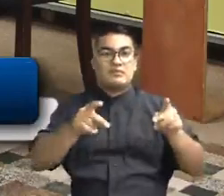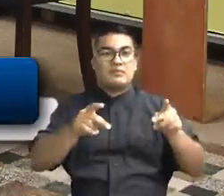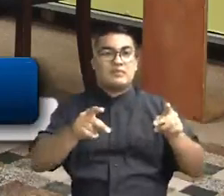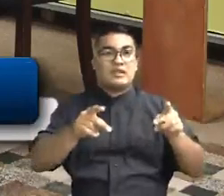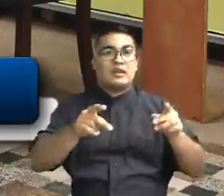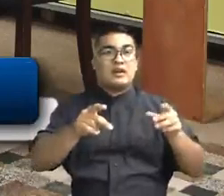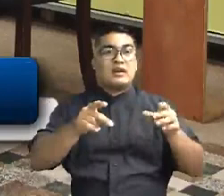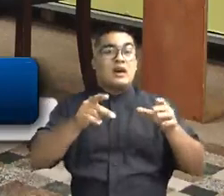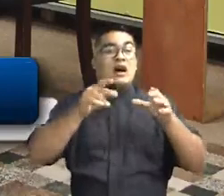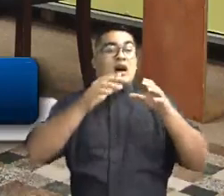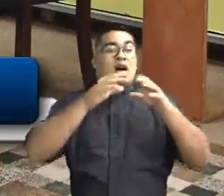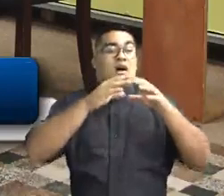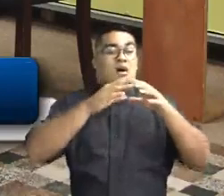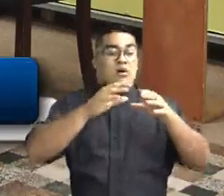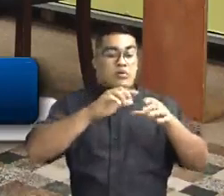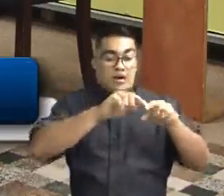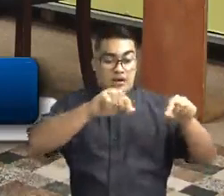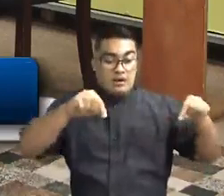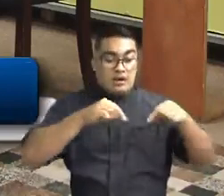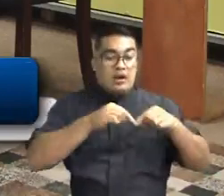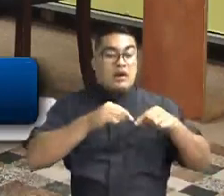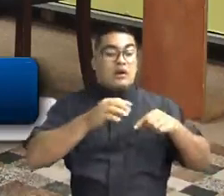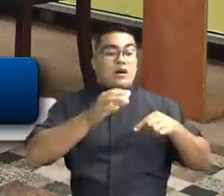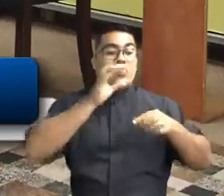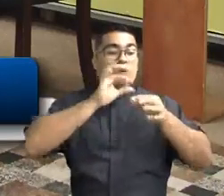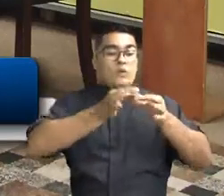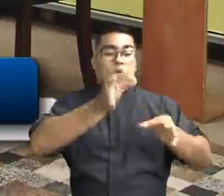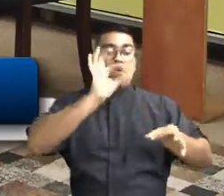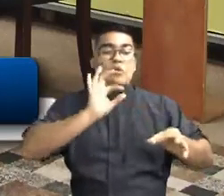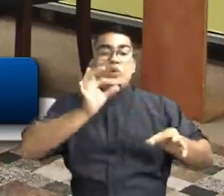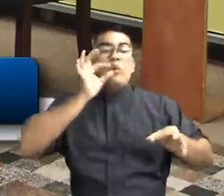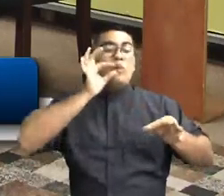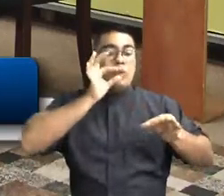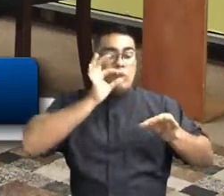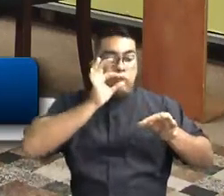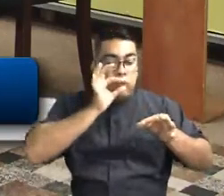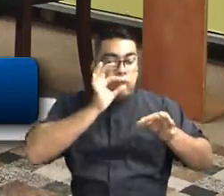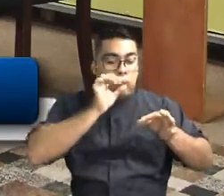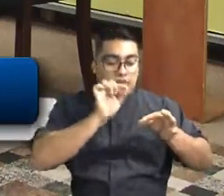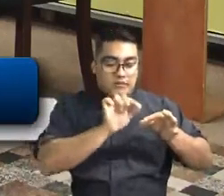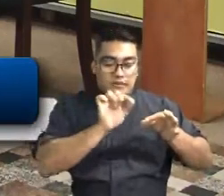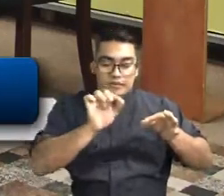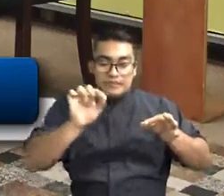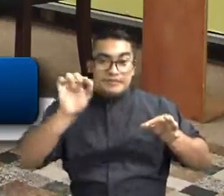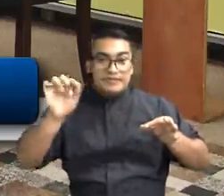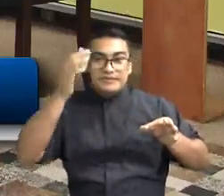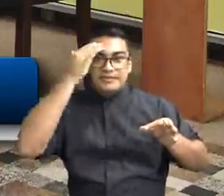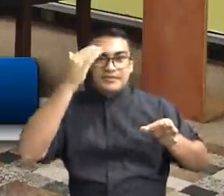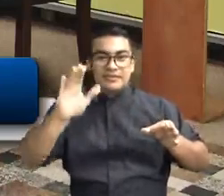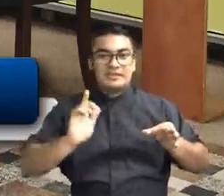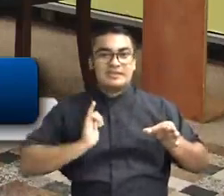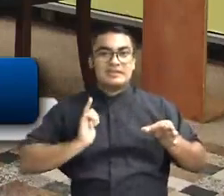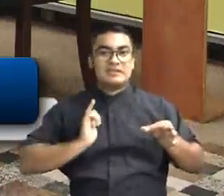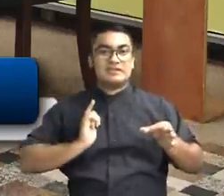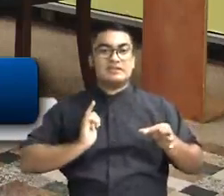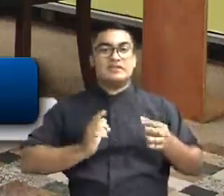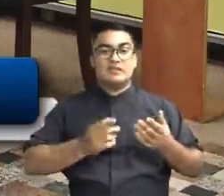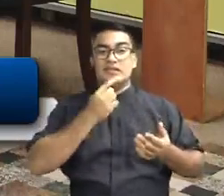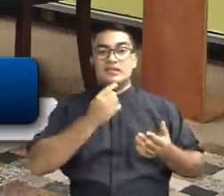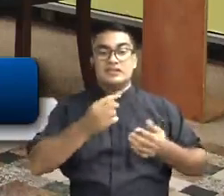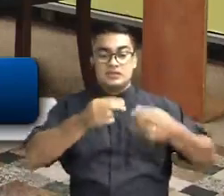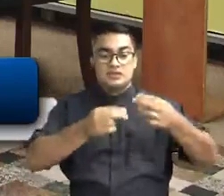es expirar aire, y ahí pues el aparatito nos va dando los valores y nos va según esos valores nosotros